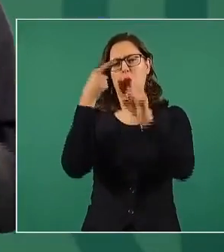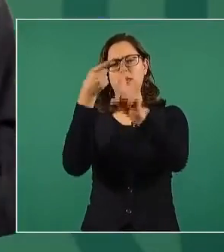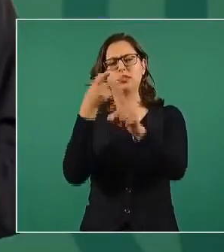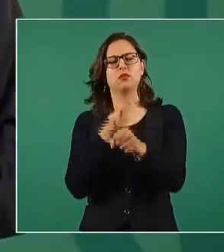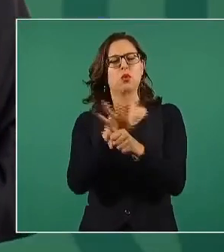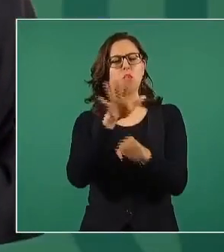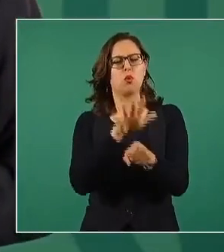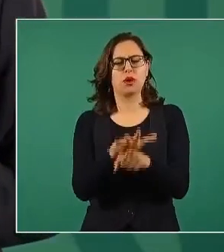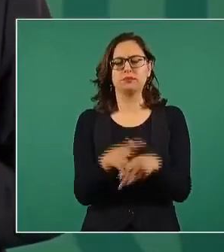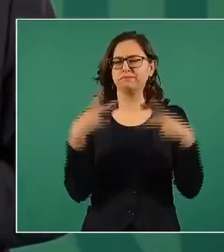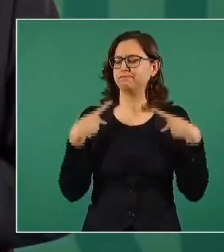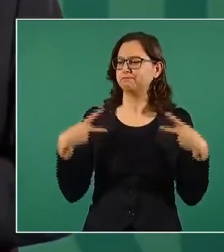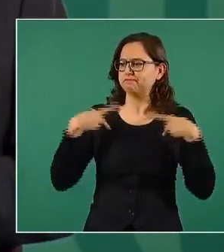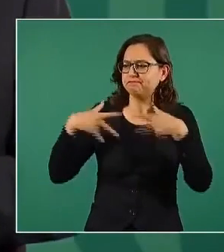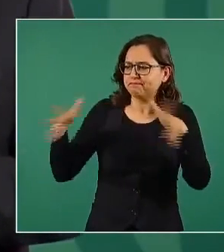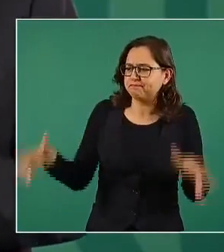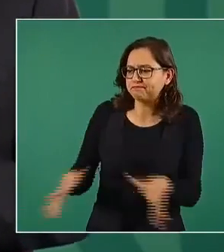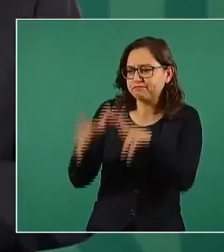ciudadana para